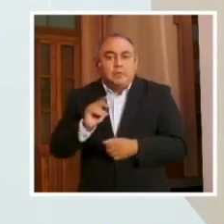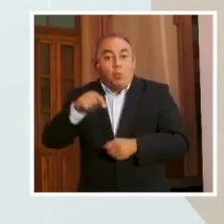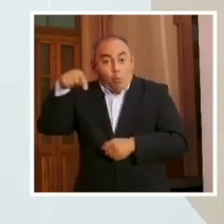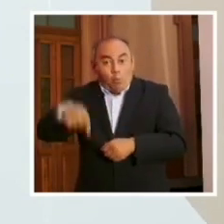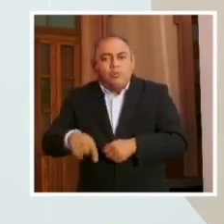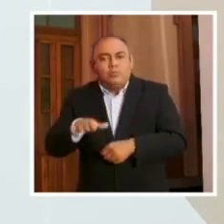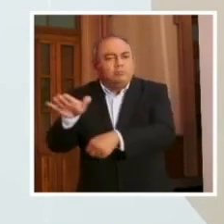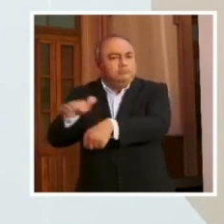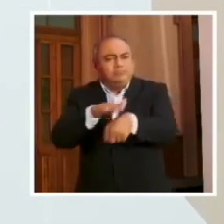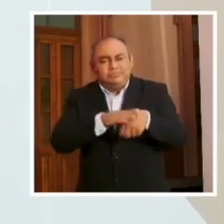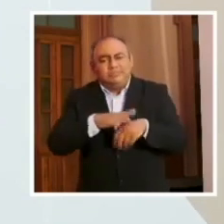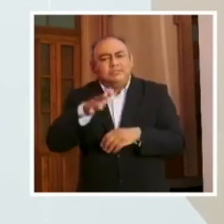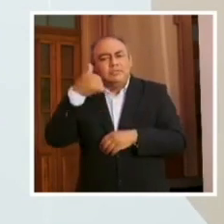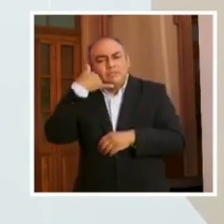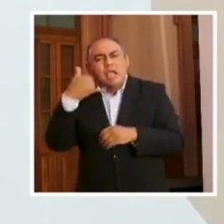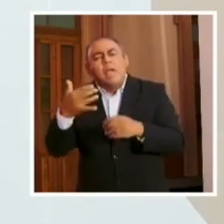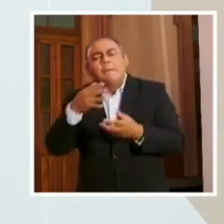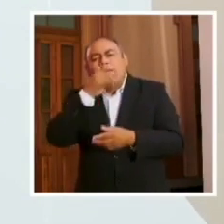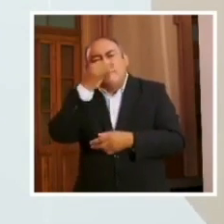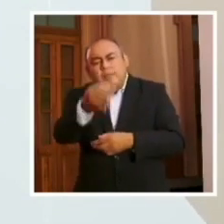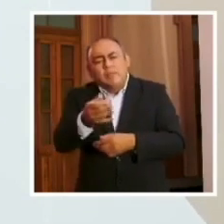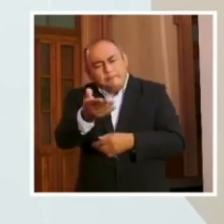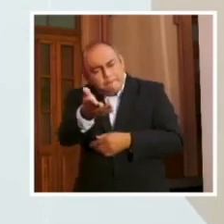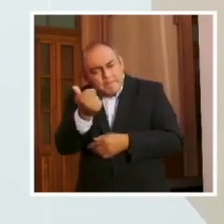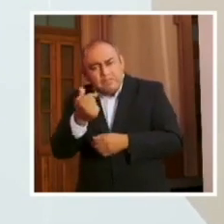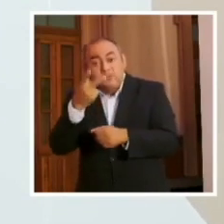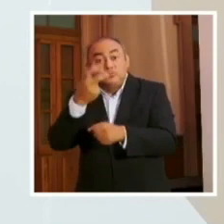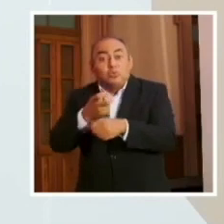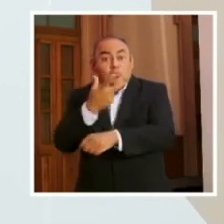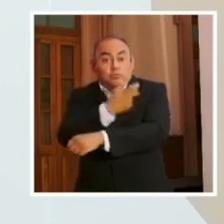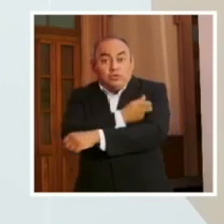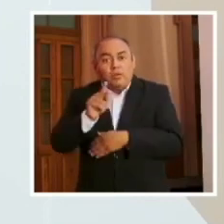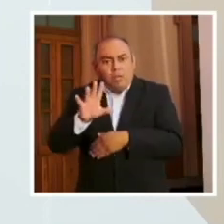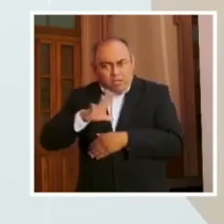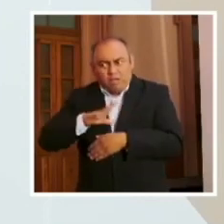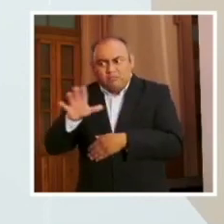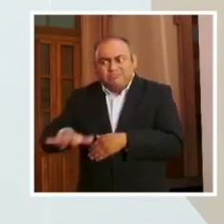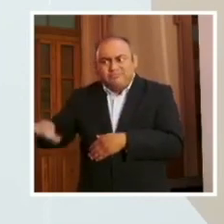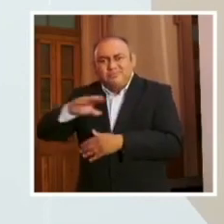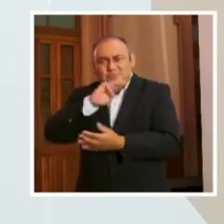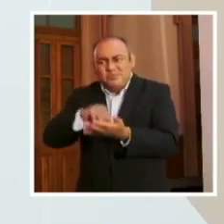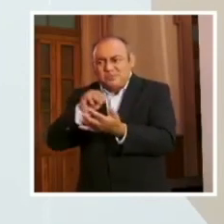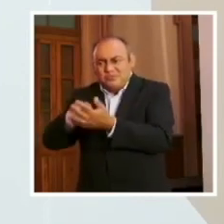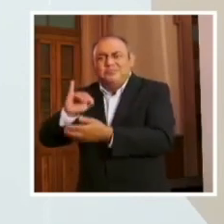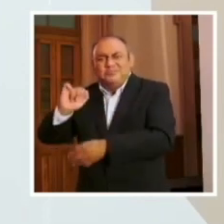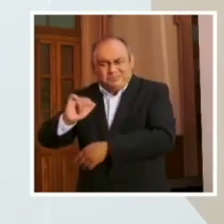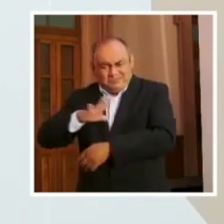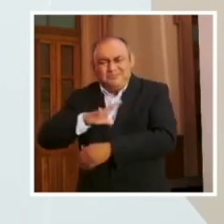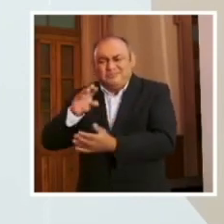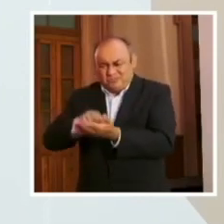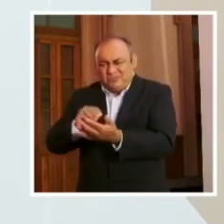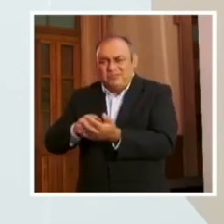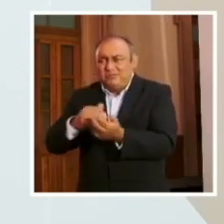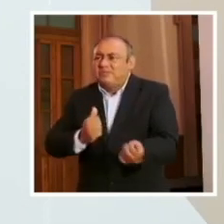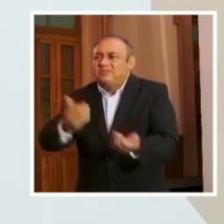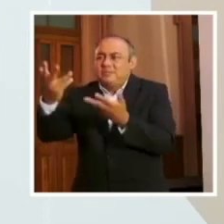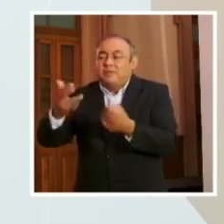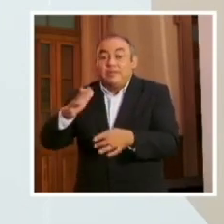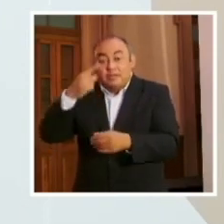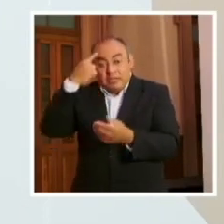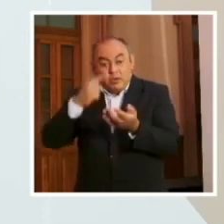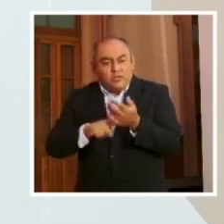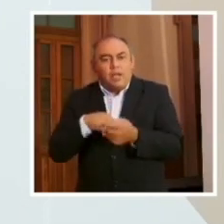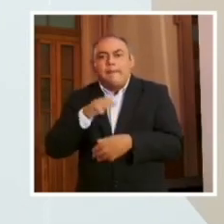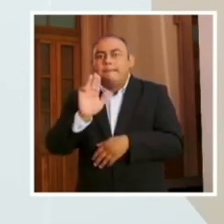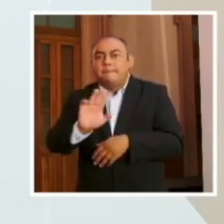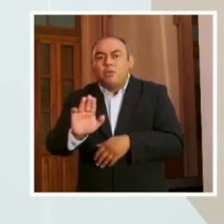personas que están pendientes de sus segundas dosis para sus siguientes programaciones entiendo que a partir de este miércoles empezamos